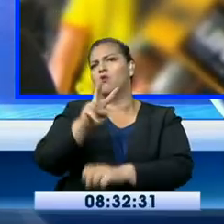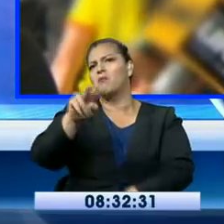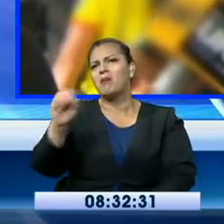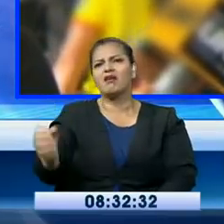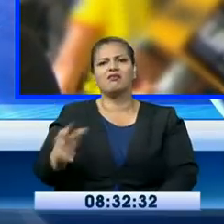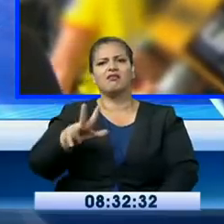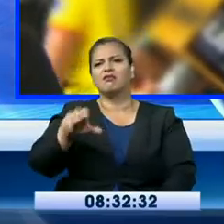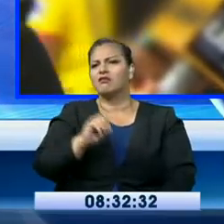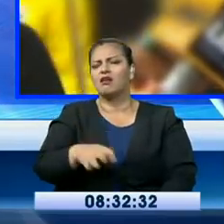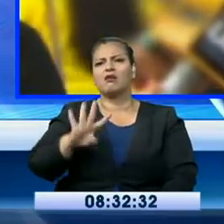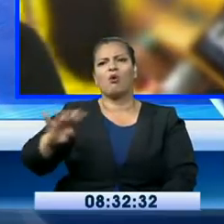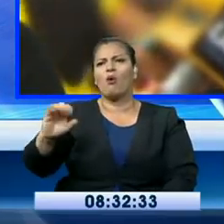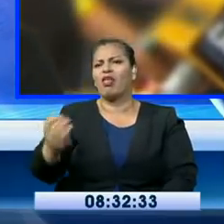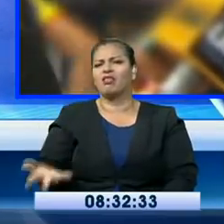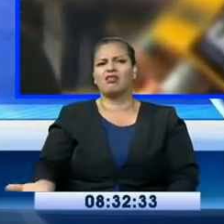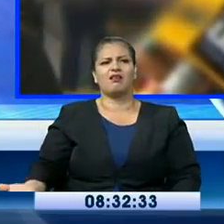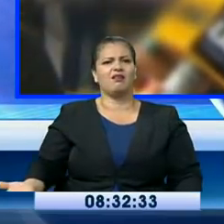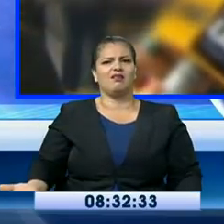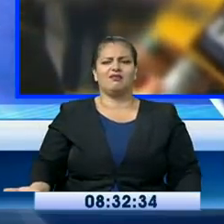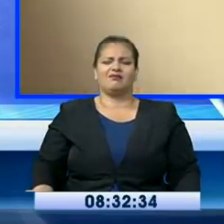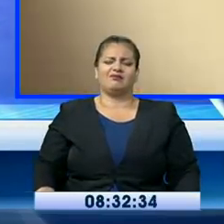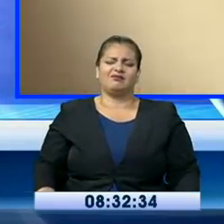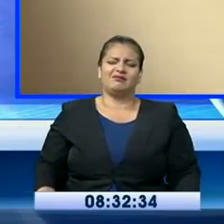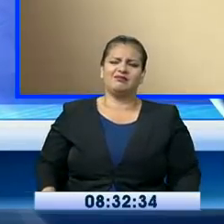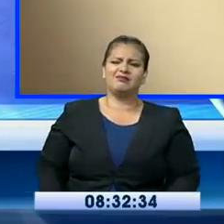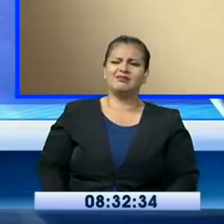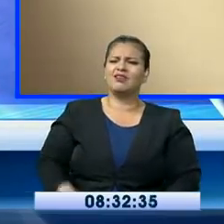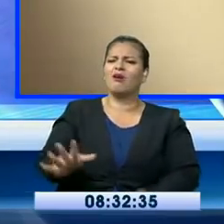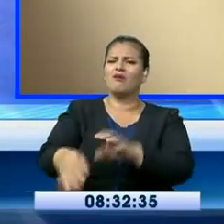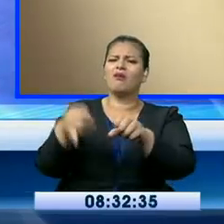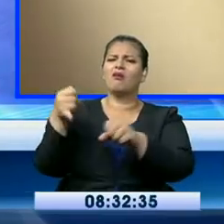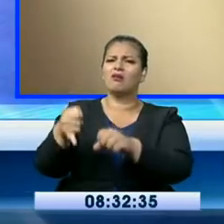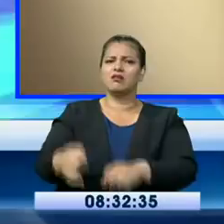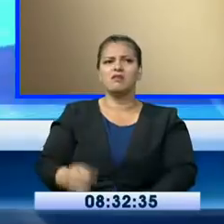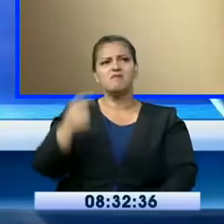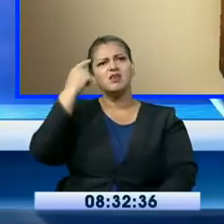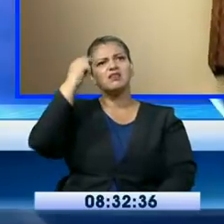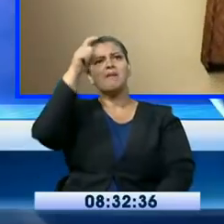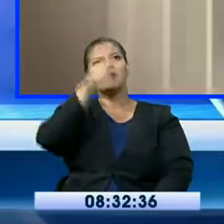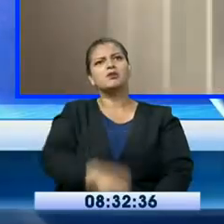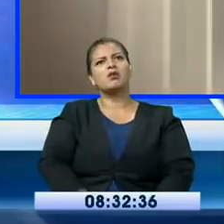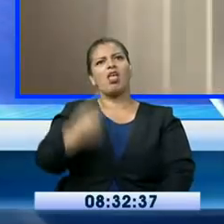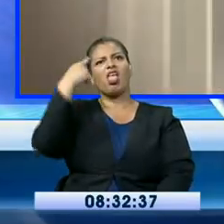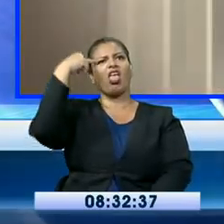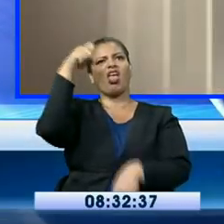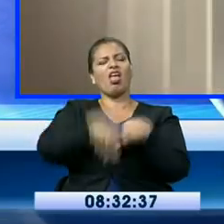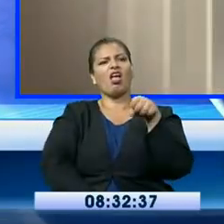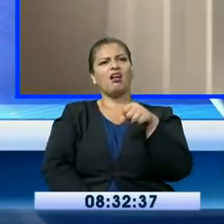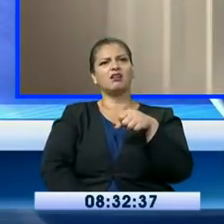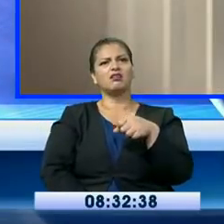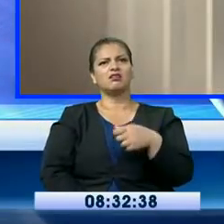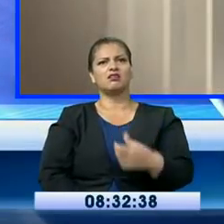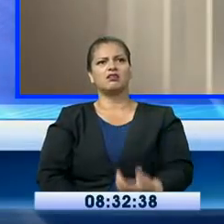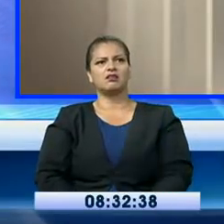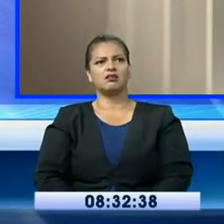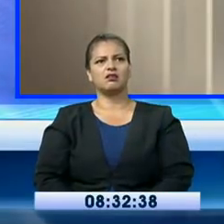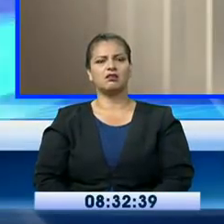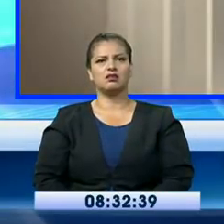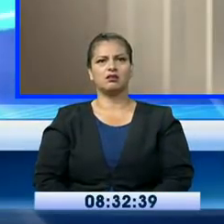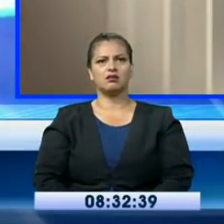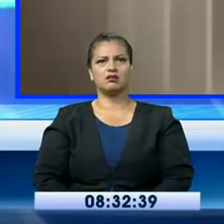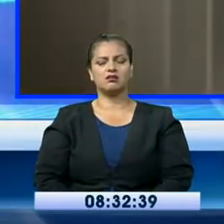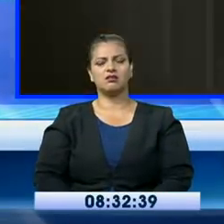si tiene sus alteraciones sexuales o su asalto a su cerebro podido lo que más hay